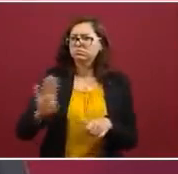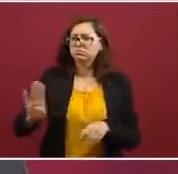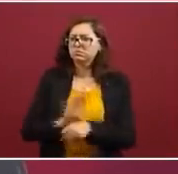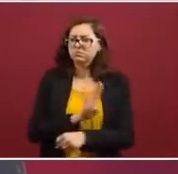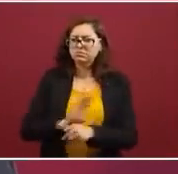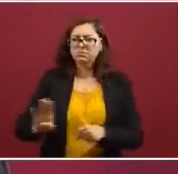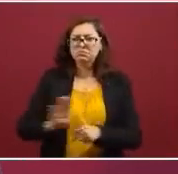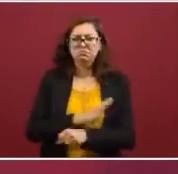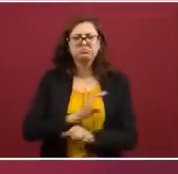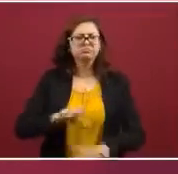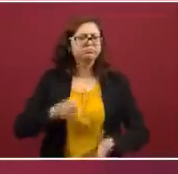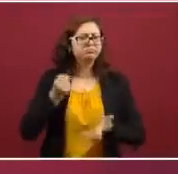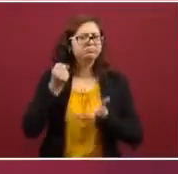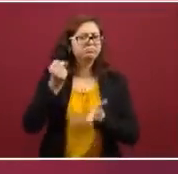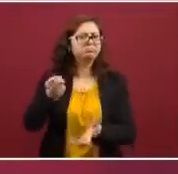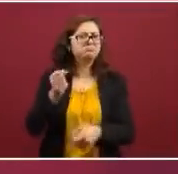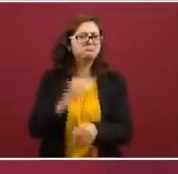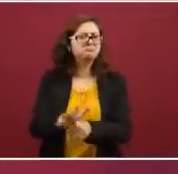tiene presupuesto